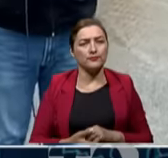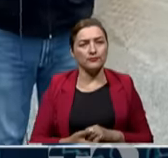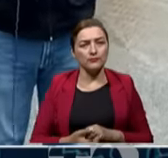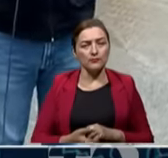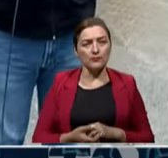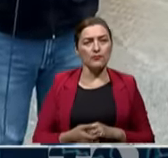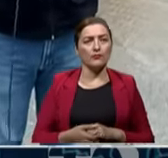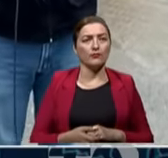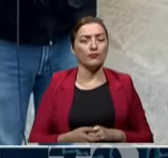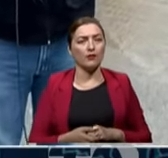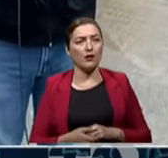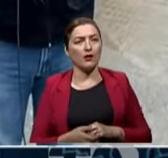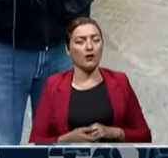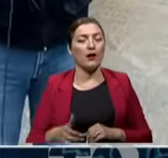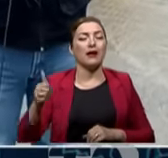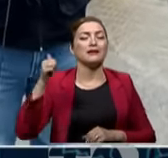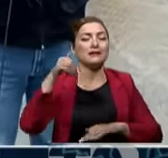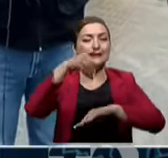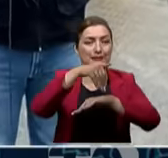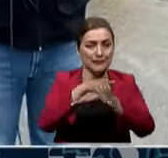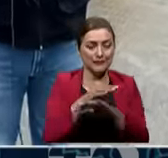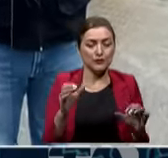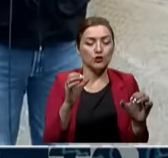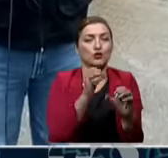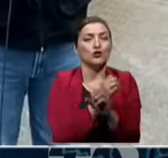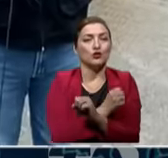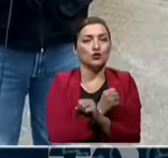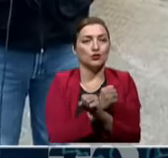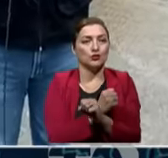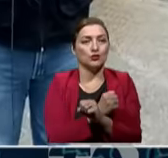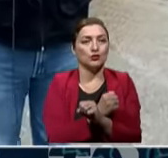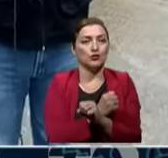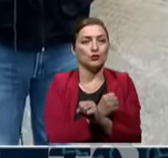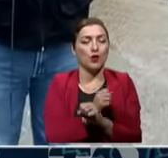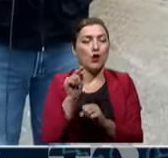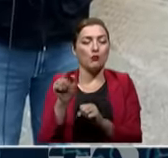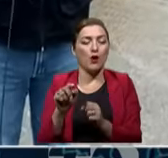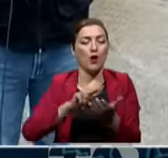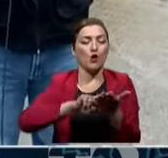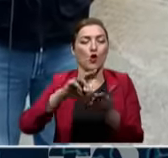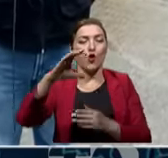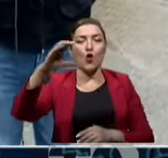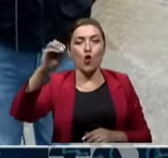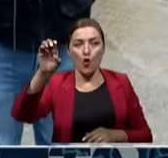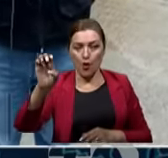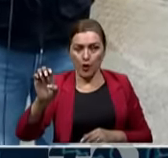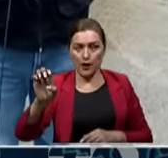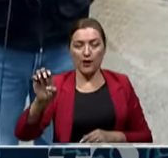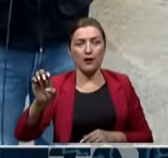Sí, compañeros, el día de ayer en la tarde y noche se mantuvo una reunión el COE. Todos los